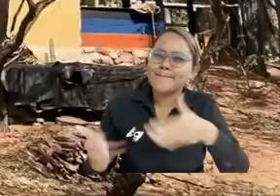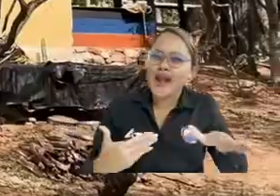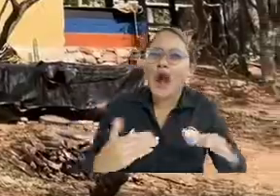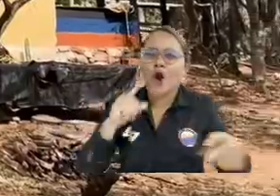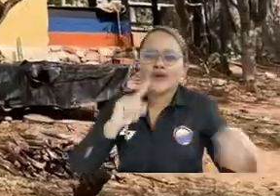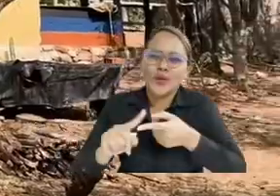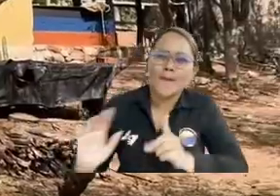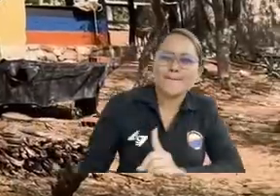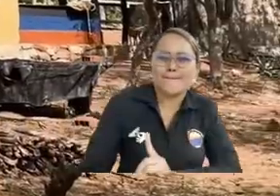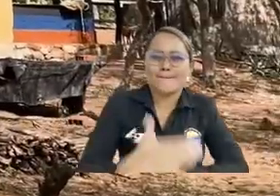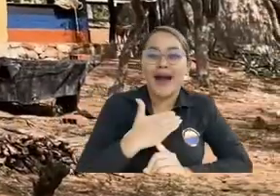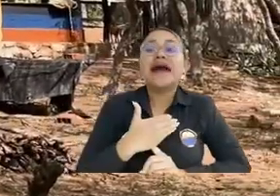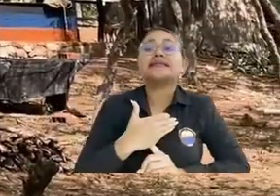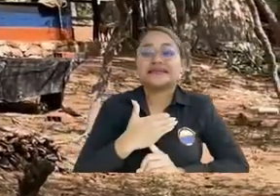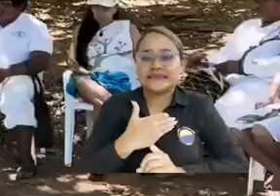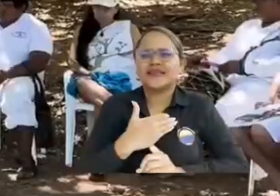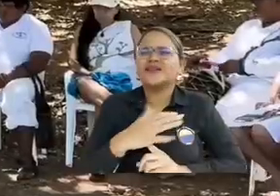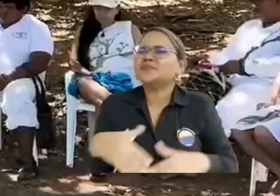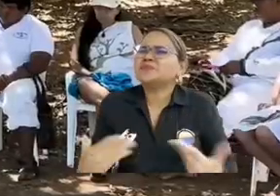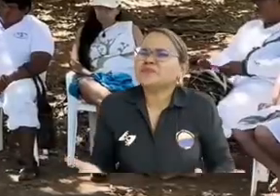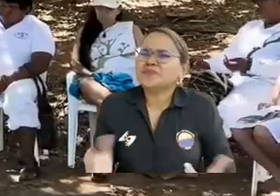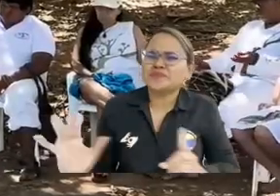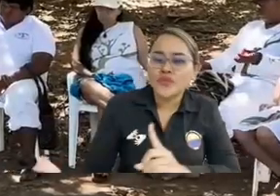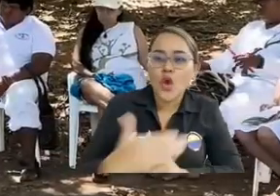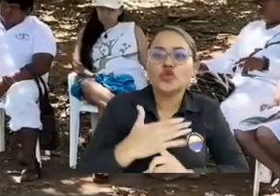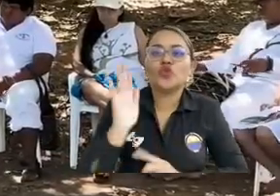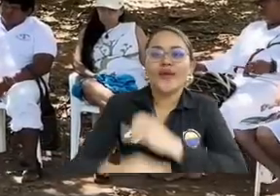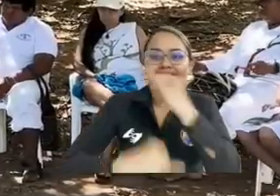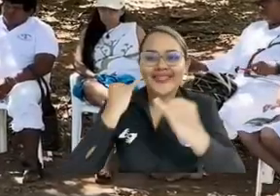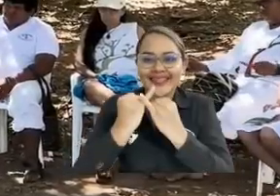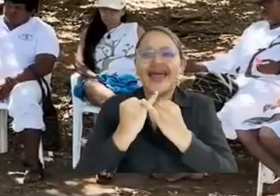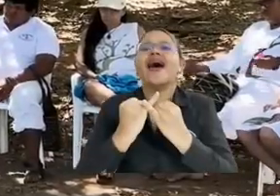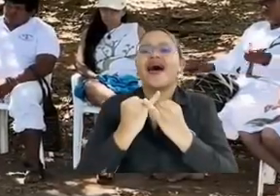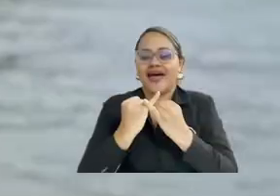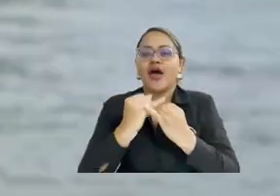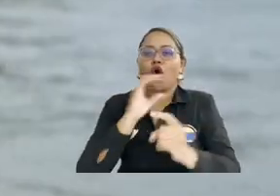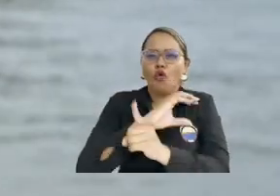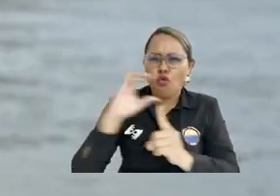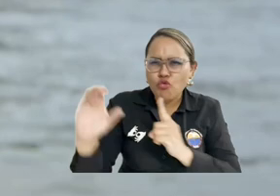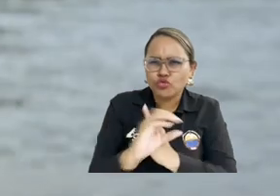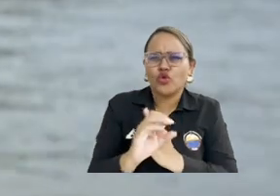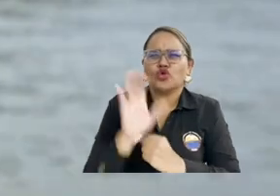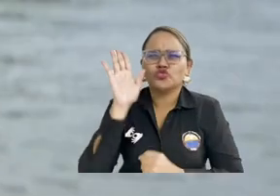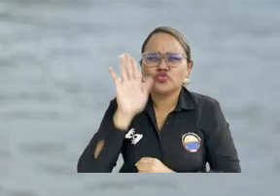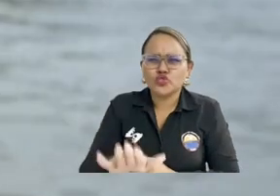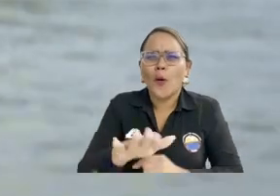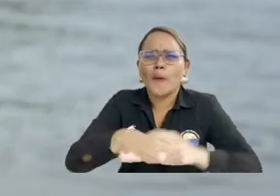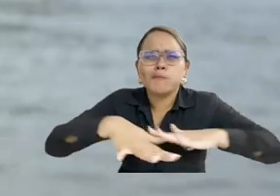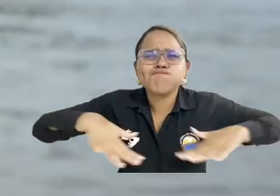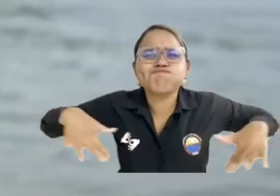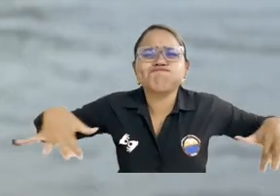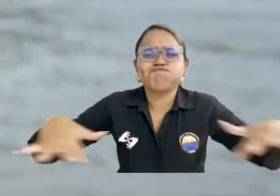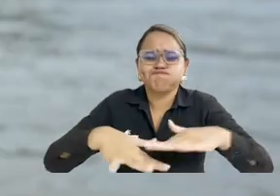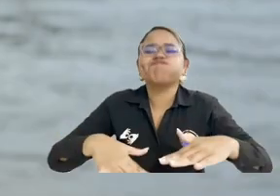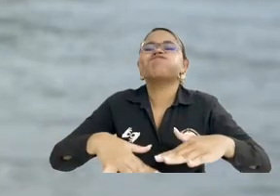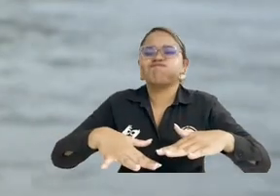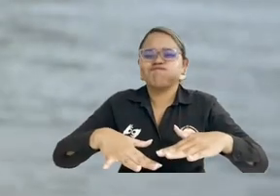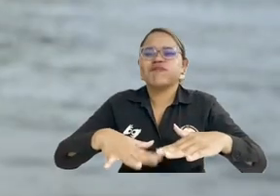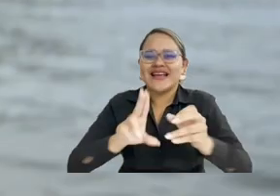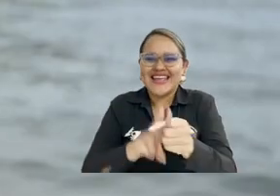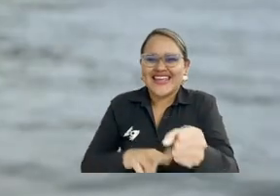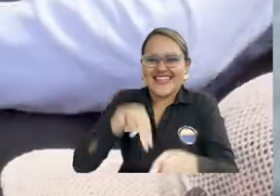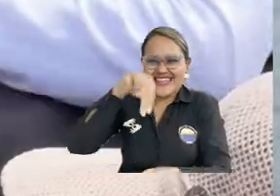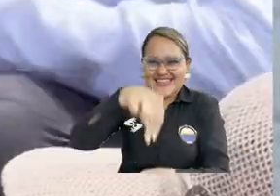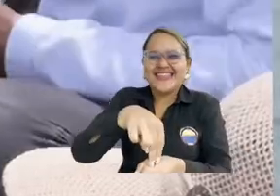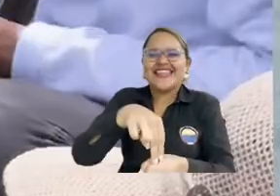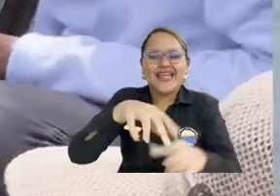el plan de salvaguarda, lo ordenan allí, es proteger la identidad cultural y todo el saber que